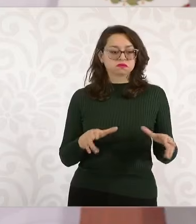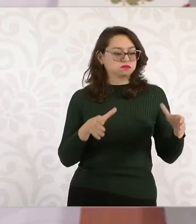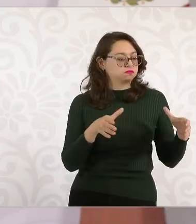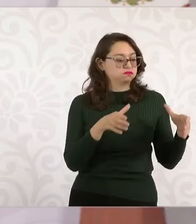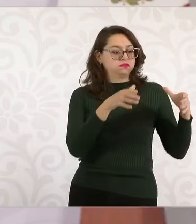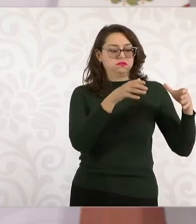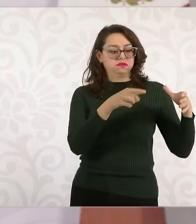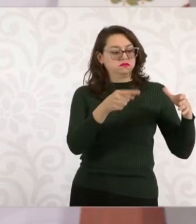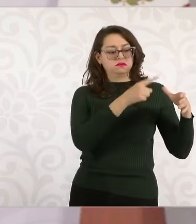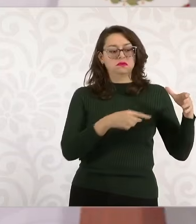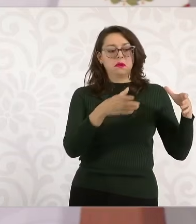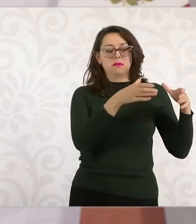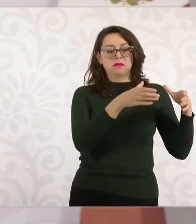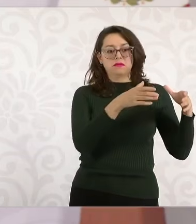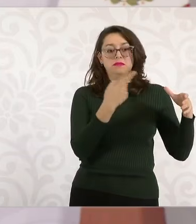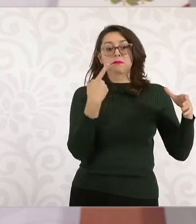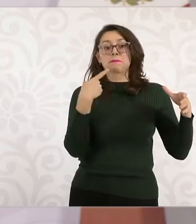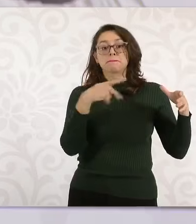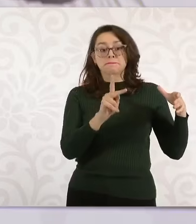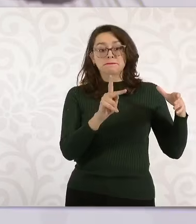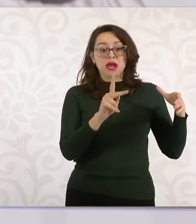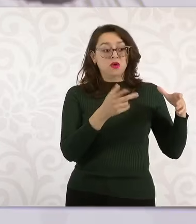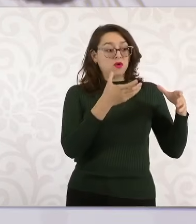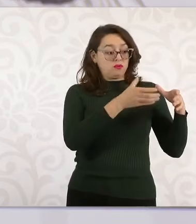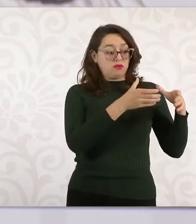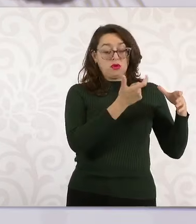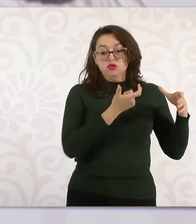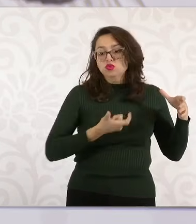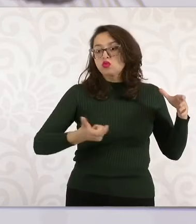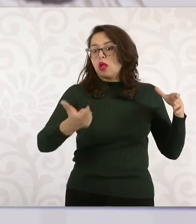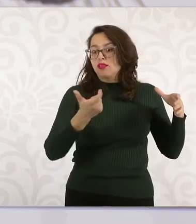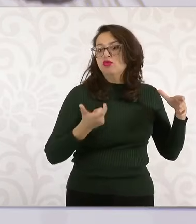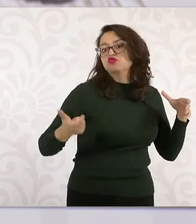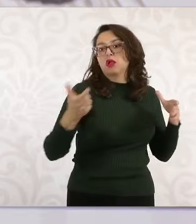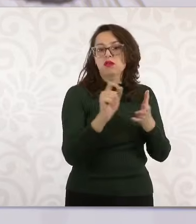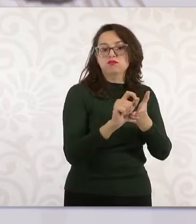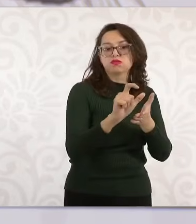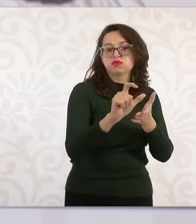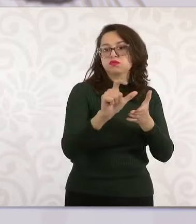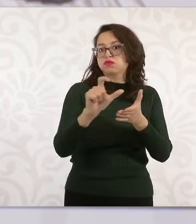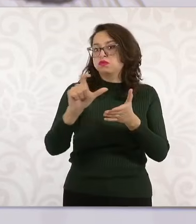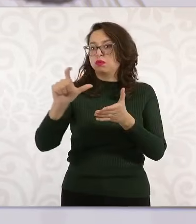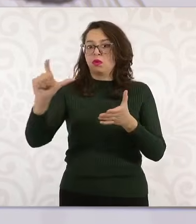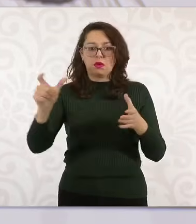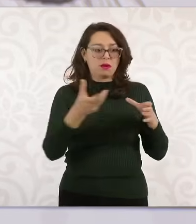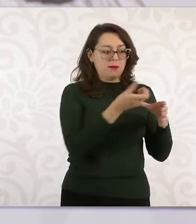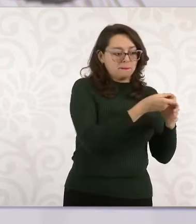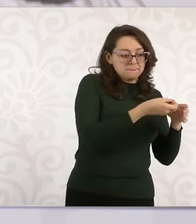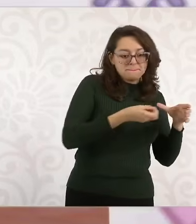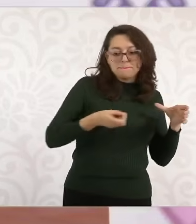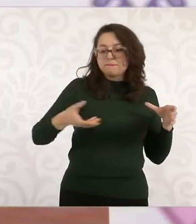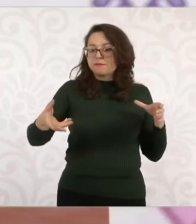de una empresa. Pero si aumenta el salario, pues entonces la riqueza que se genera